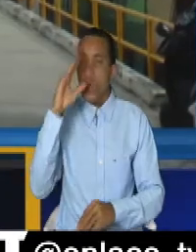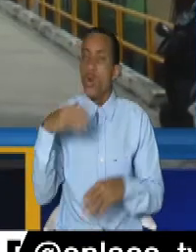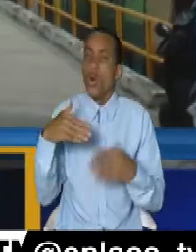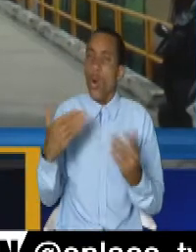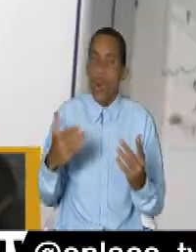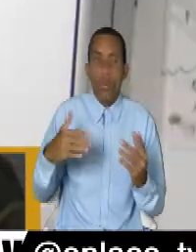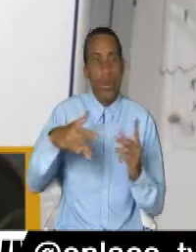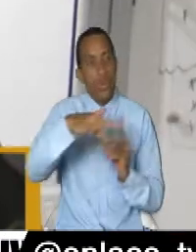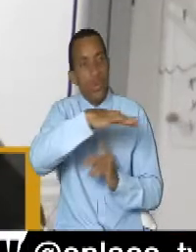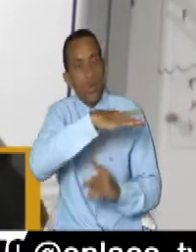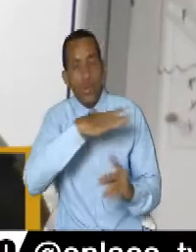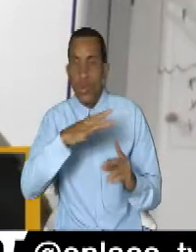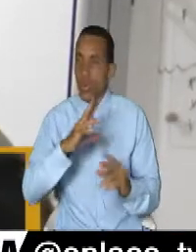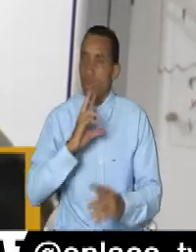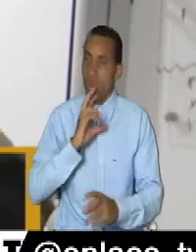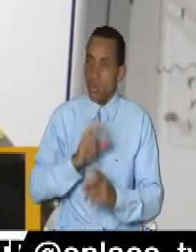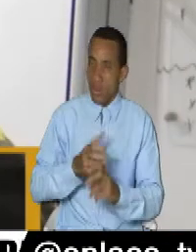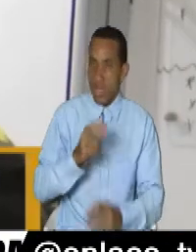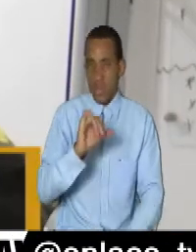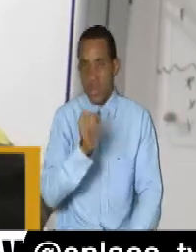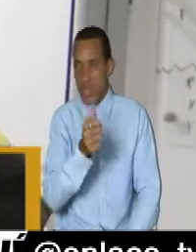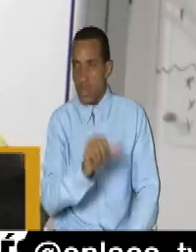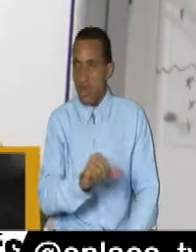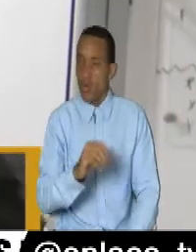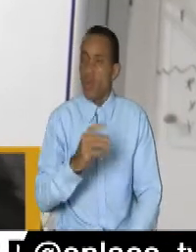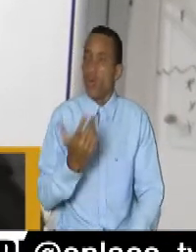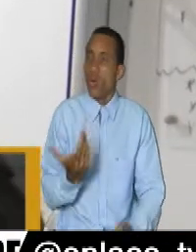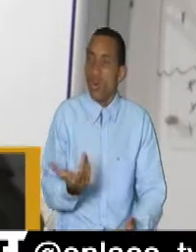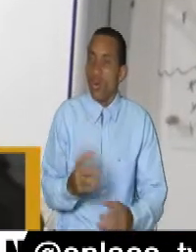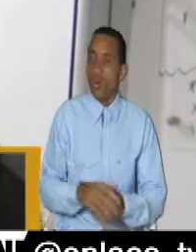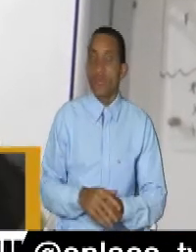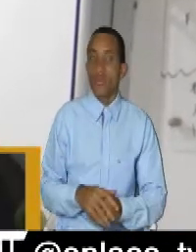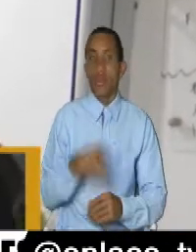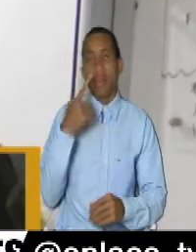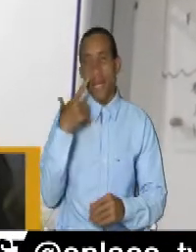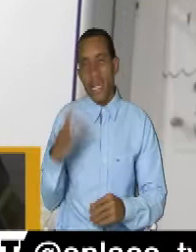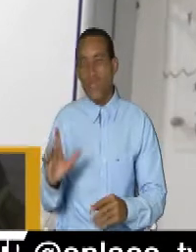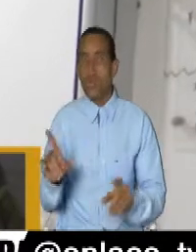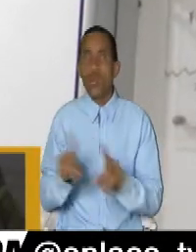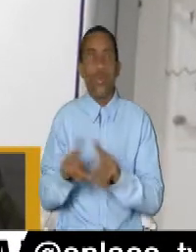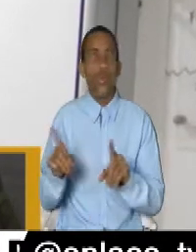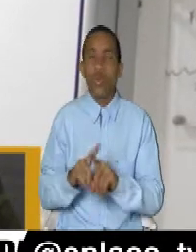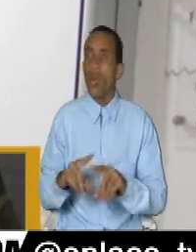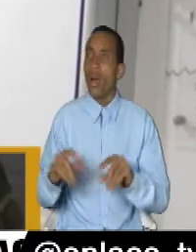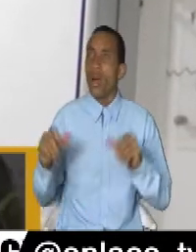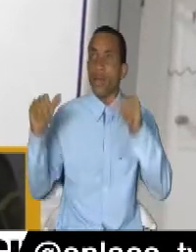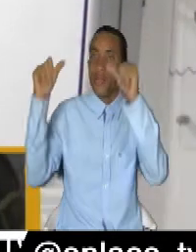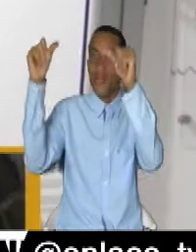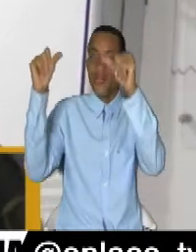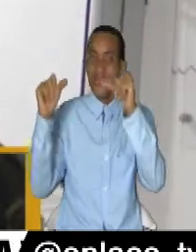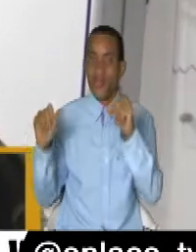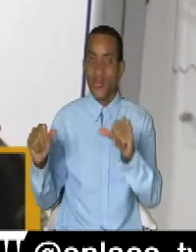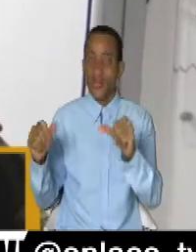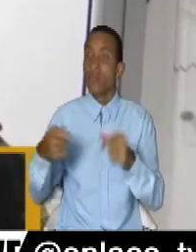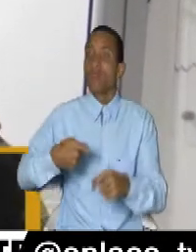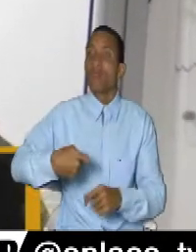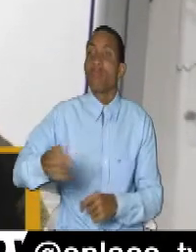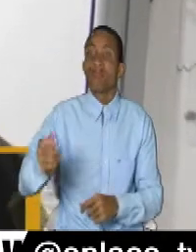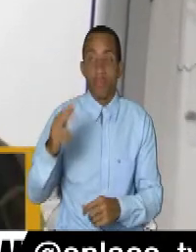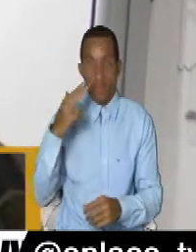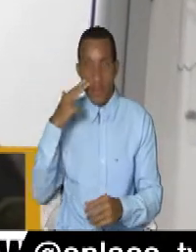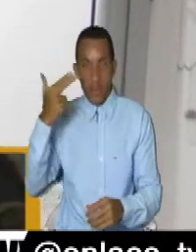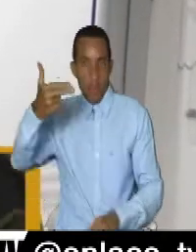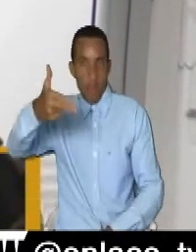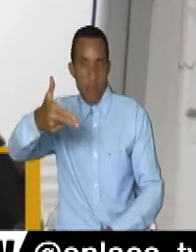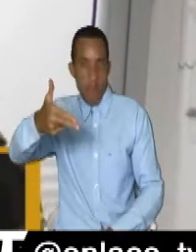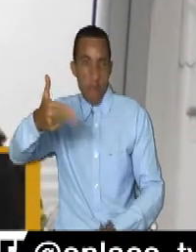seguridad, porque eso es parecido a los panfletos. igual, o sea, tratan de crear zozobra,